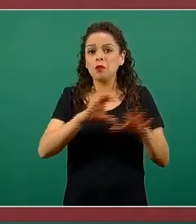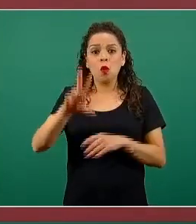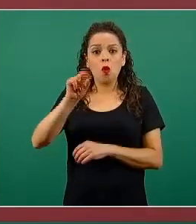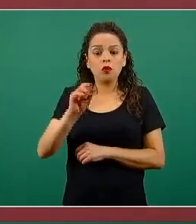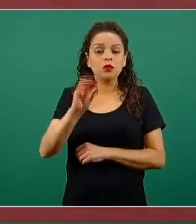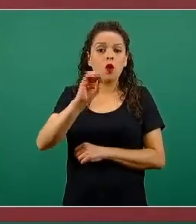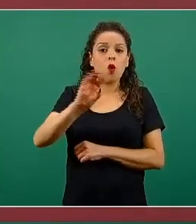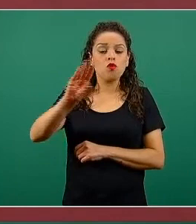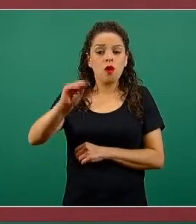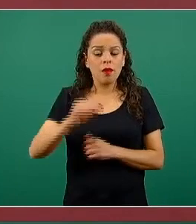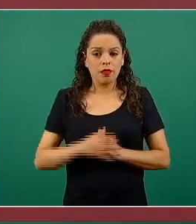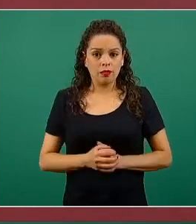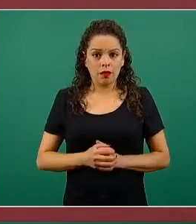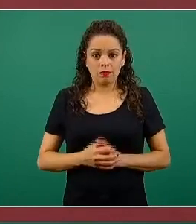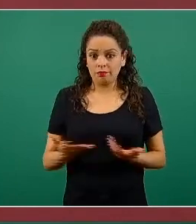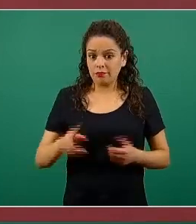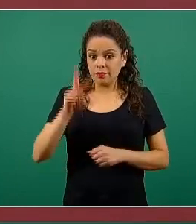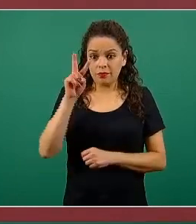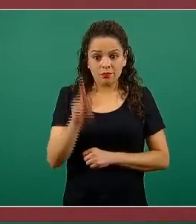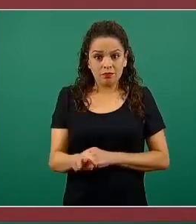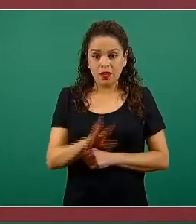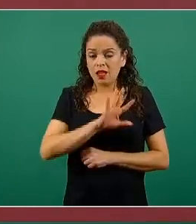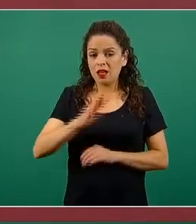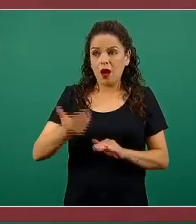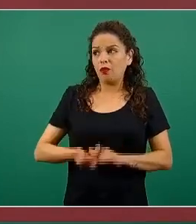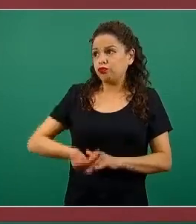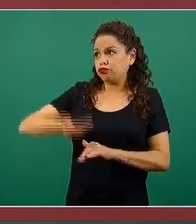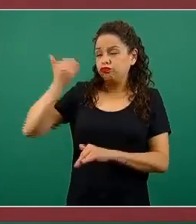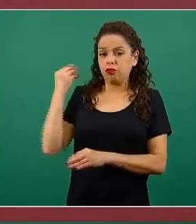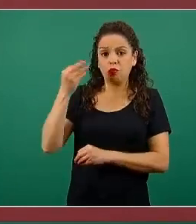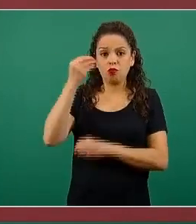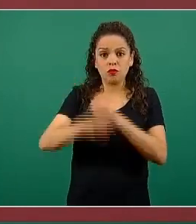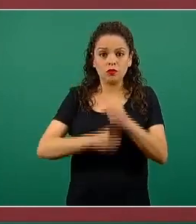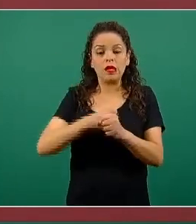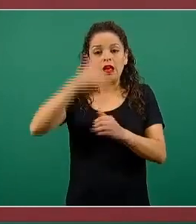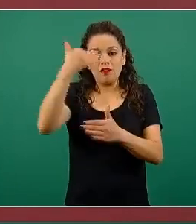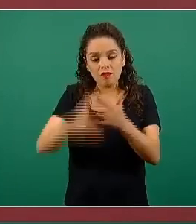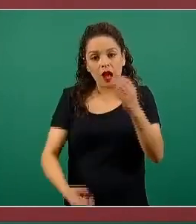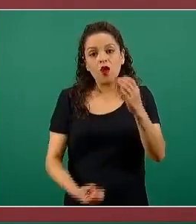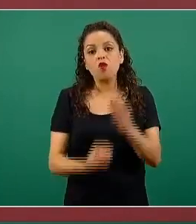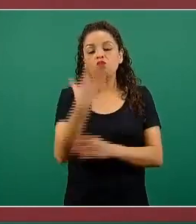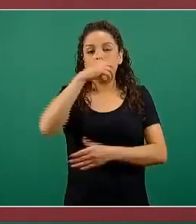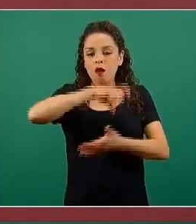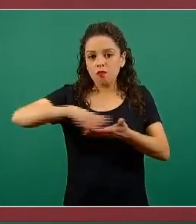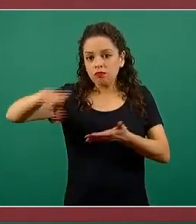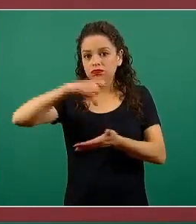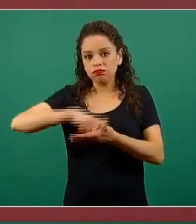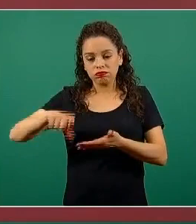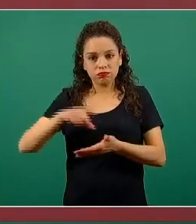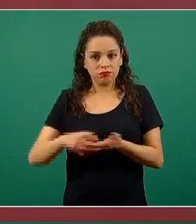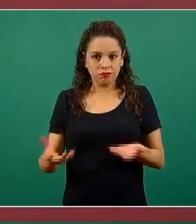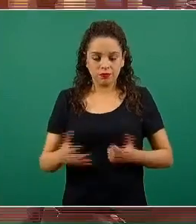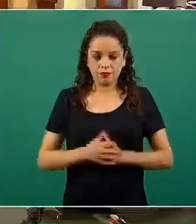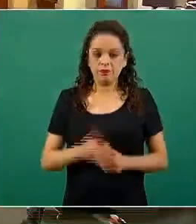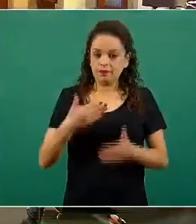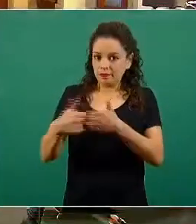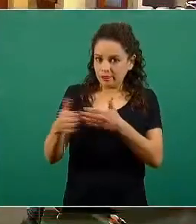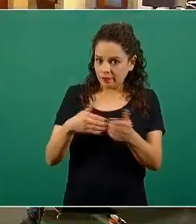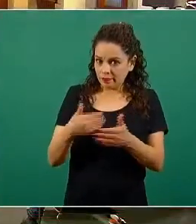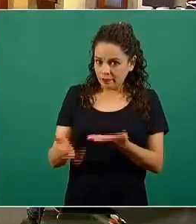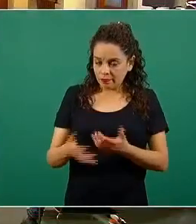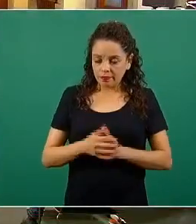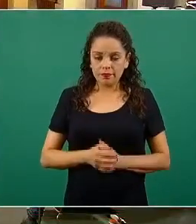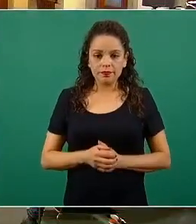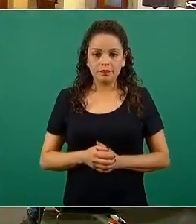Obviamente tecnológicamente han quedado rebasados y no se ha hecho una renovación oportuna. Esto por ilustrar algunas de las insuficiencias